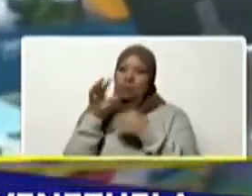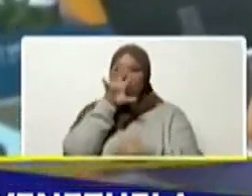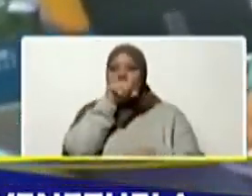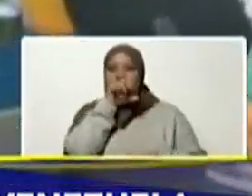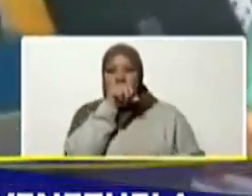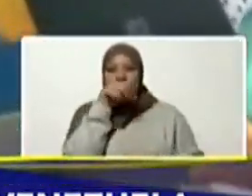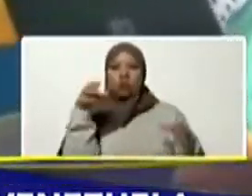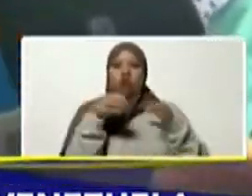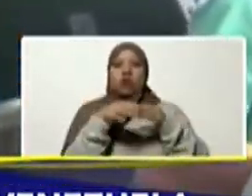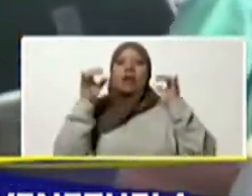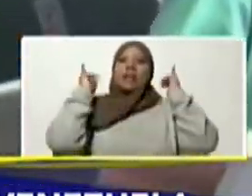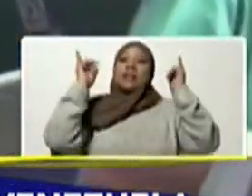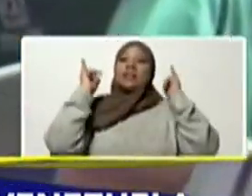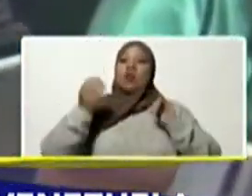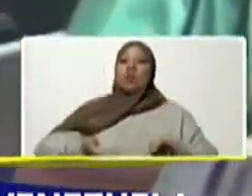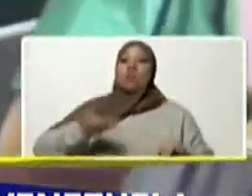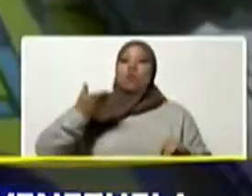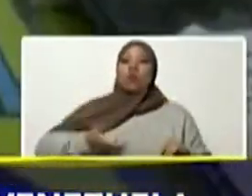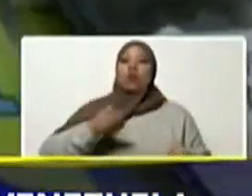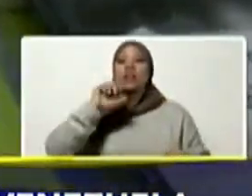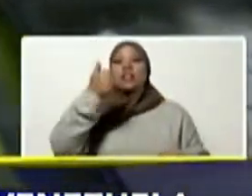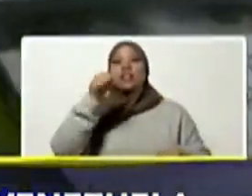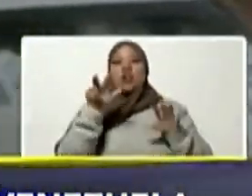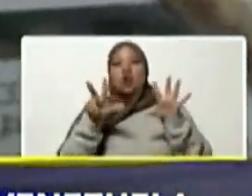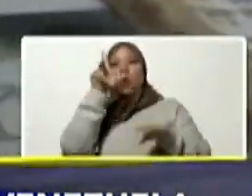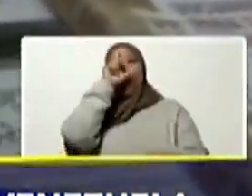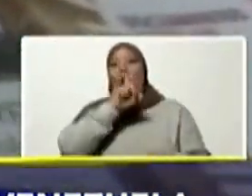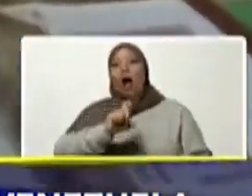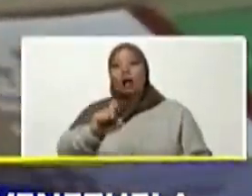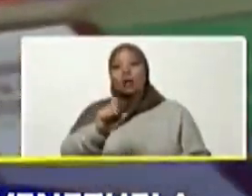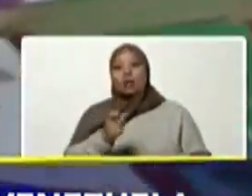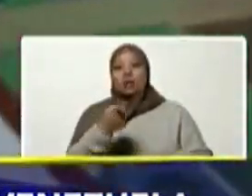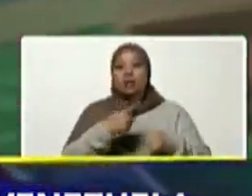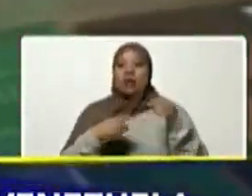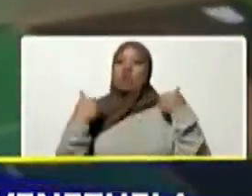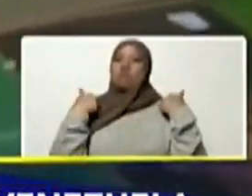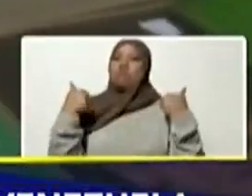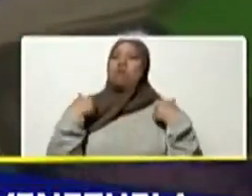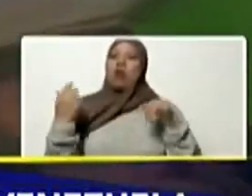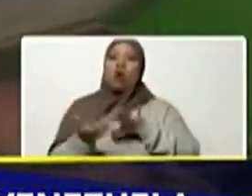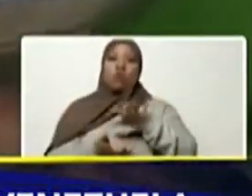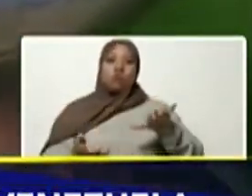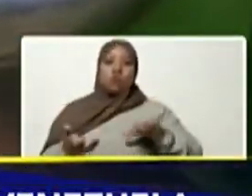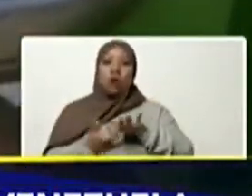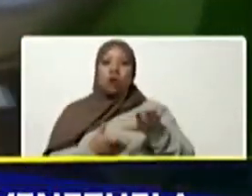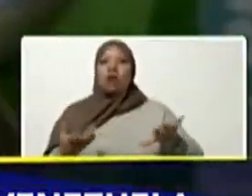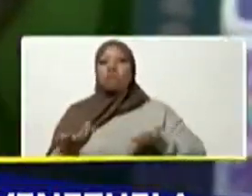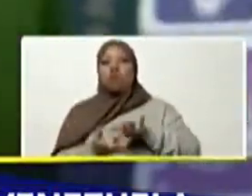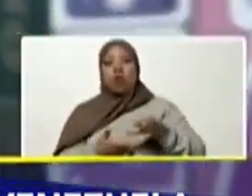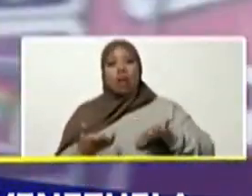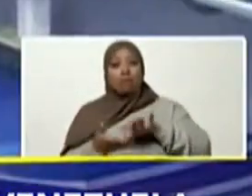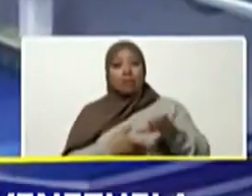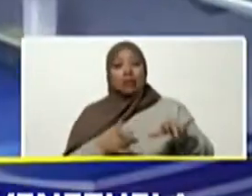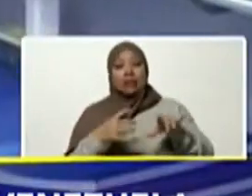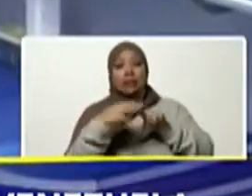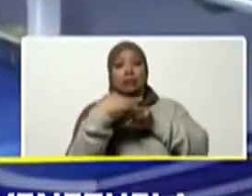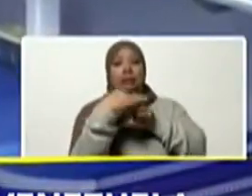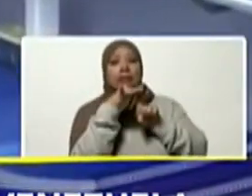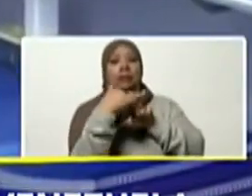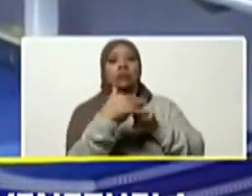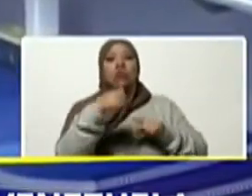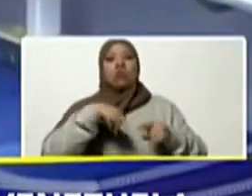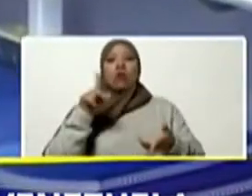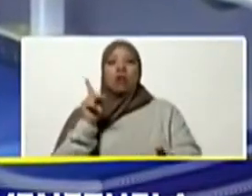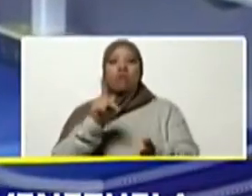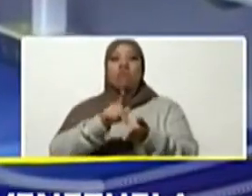ferias más nutridas de estos 18 años. En medio de dificultades de todo tipo, de obstáculos de toda naturaleza, aquí dice